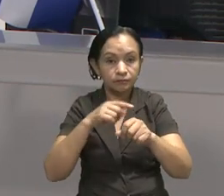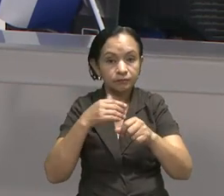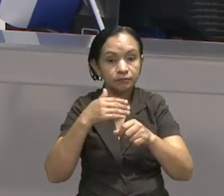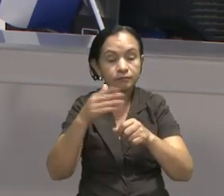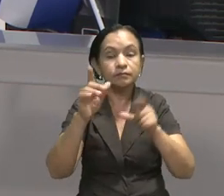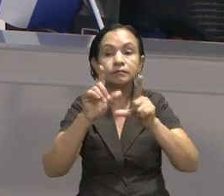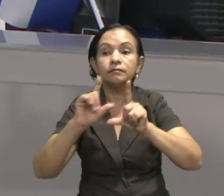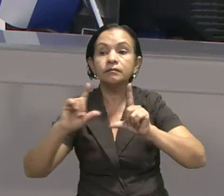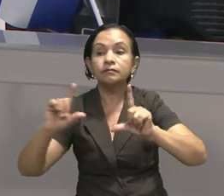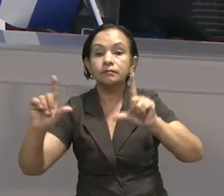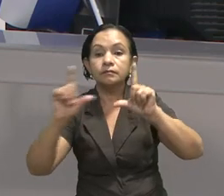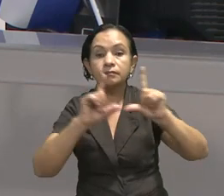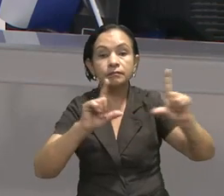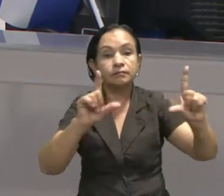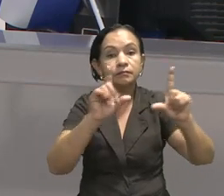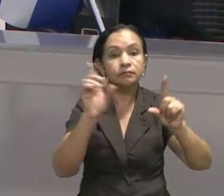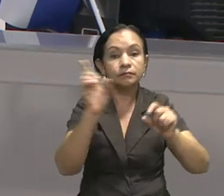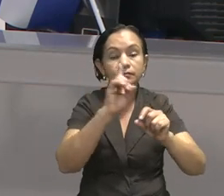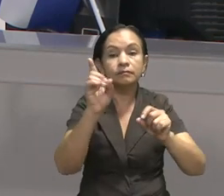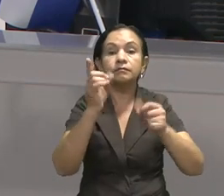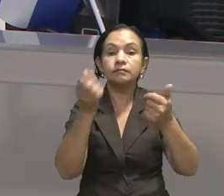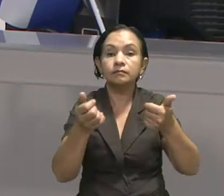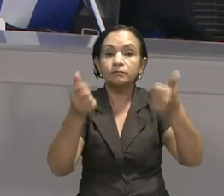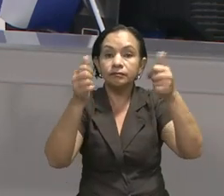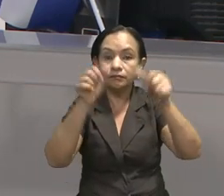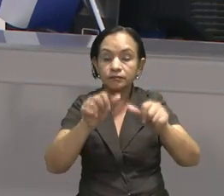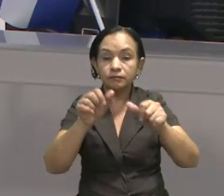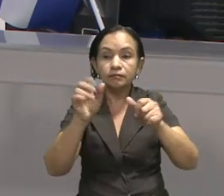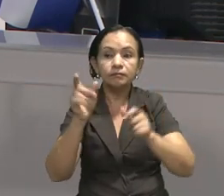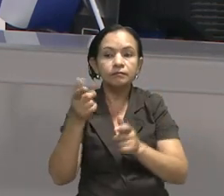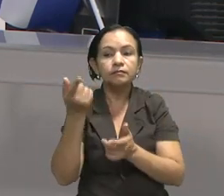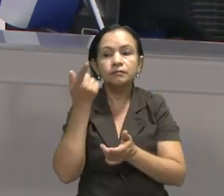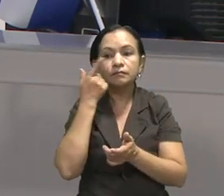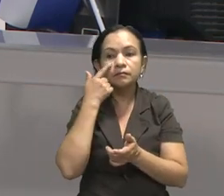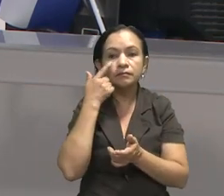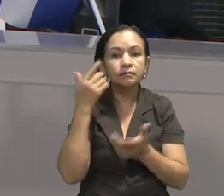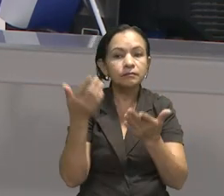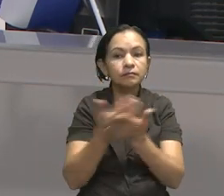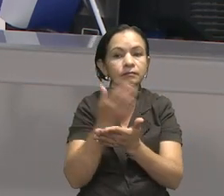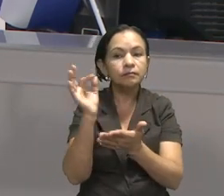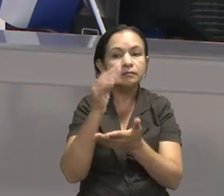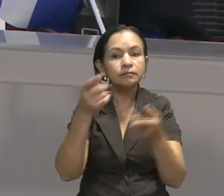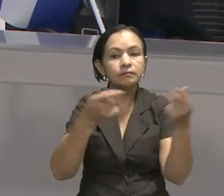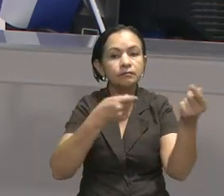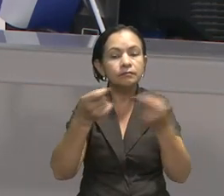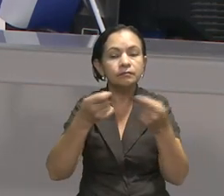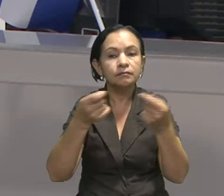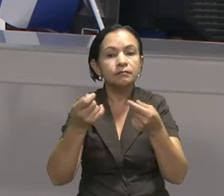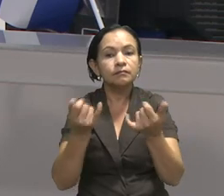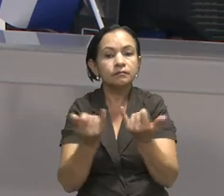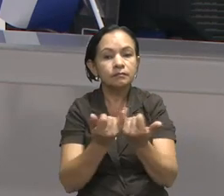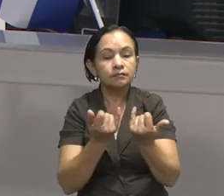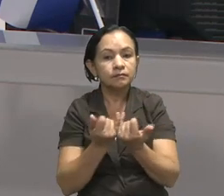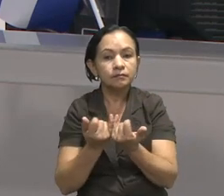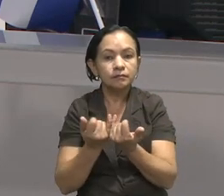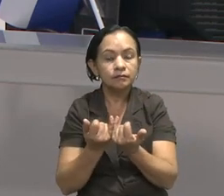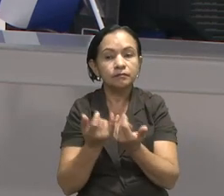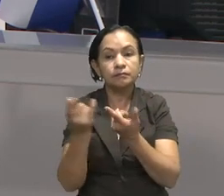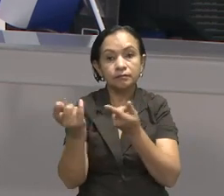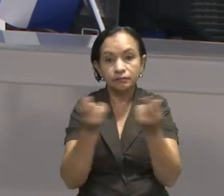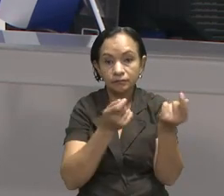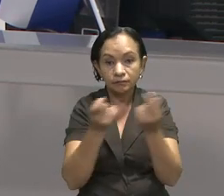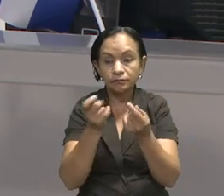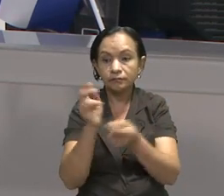área geográfica determinada para experimentar nuevos modelos de negocio en un ambiente controlado